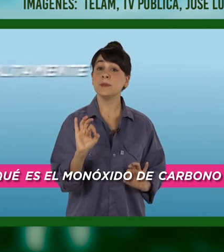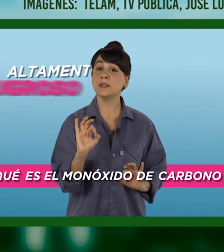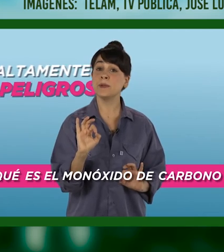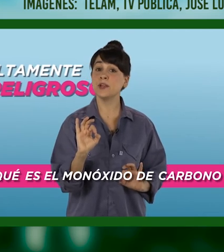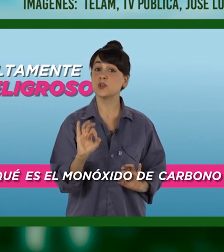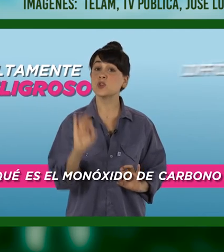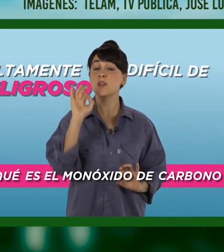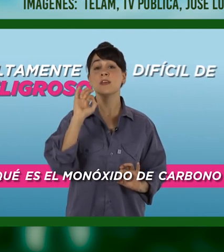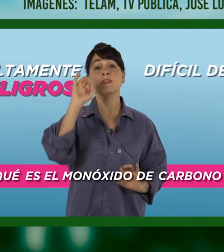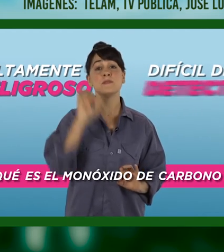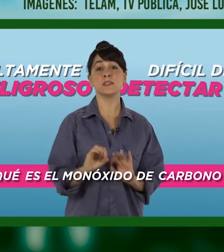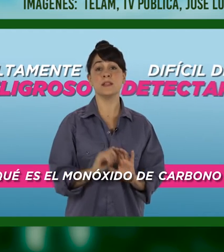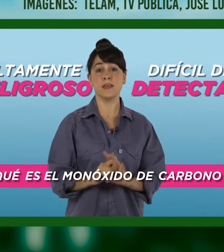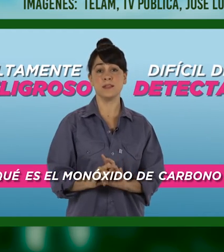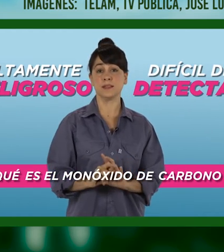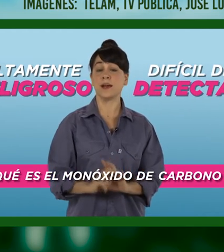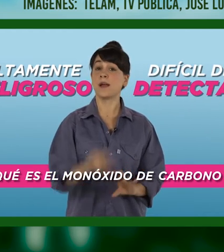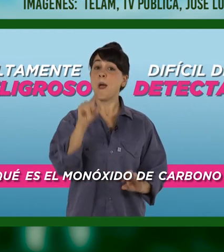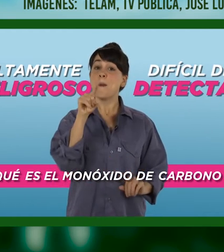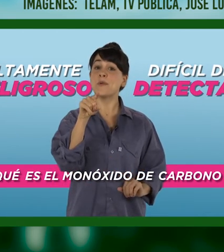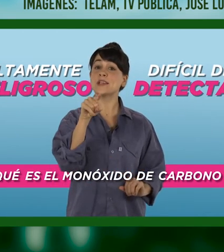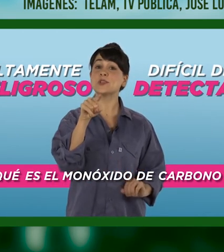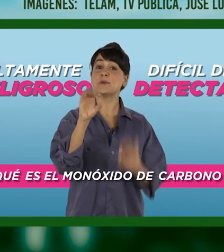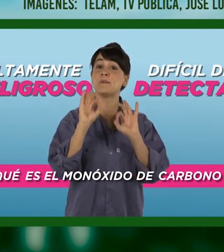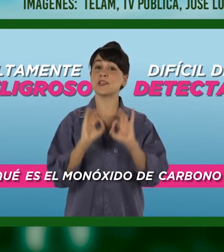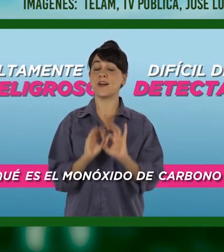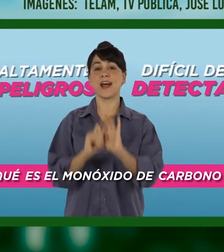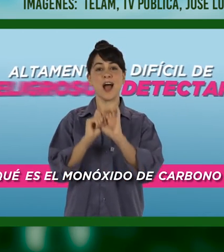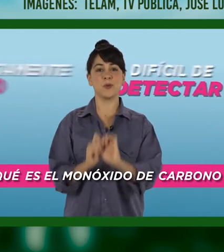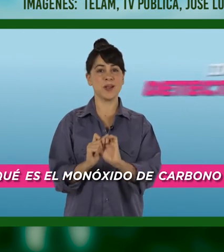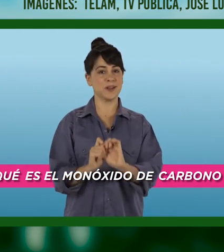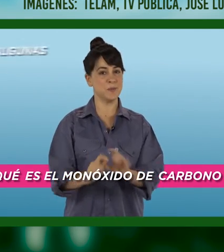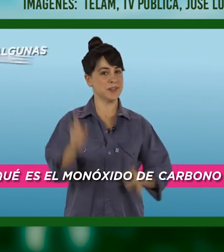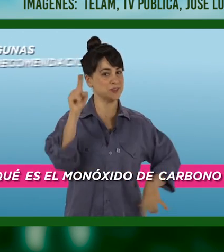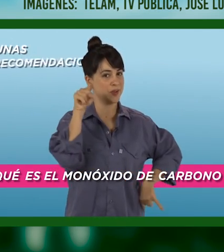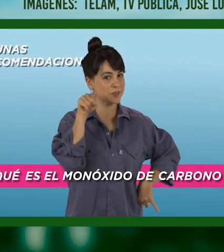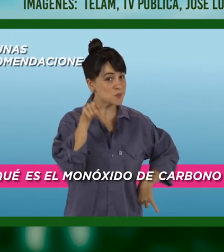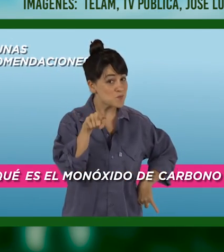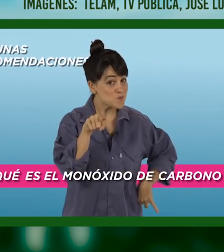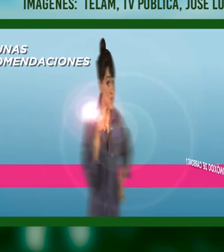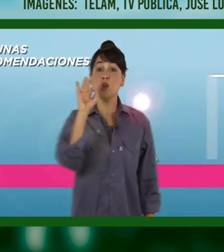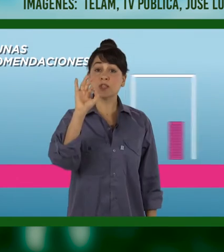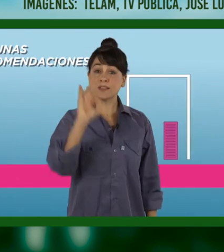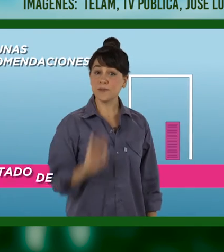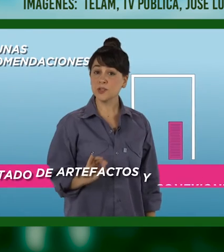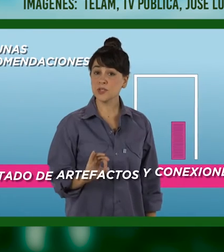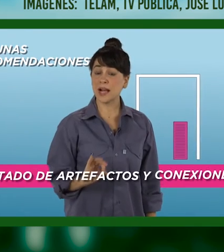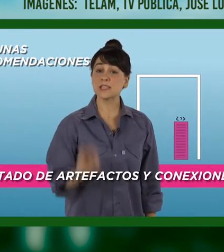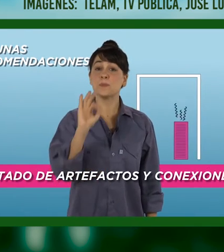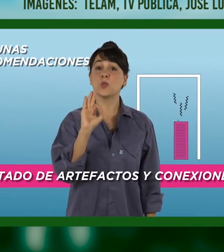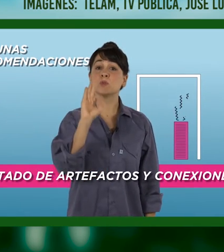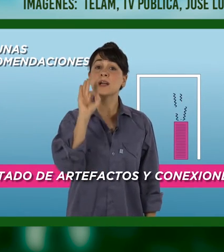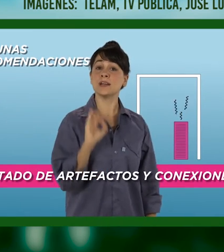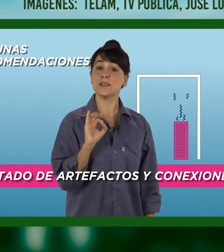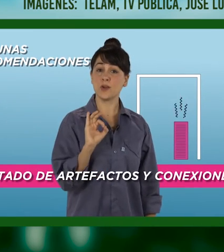del invierno, un mes, paga una factura de 2.500 pesos. Mientras que en la zona fría, en el rigor del